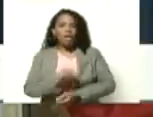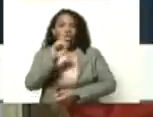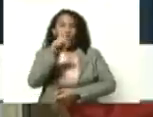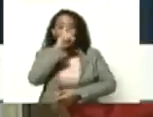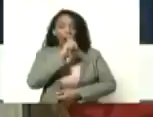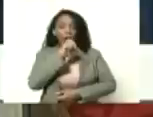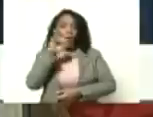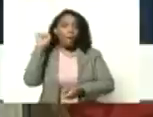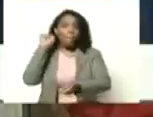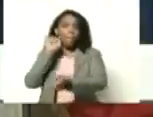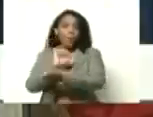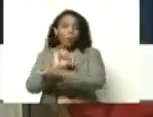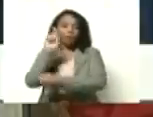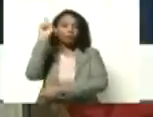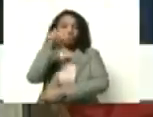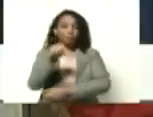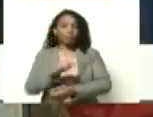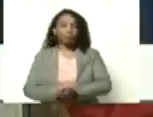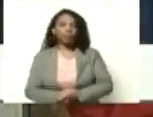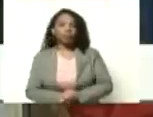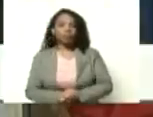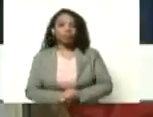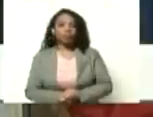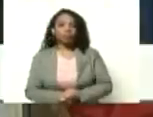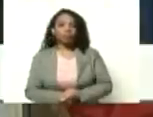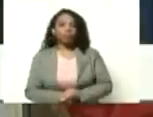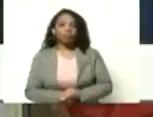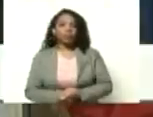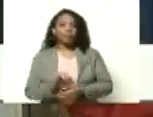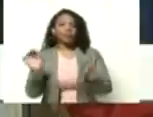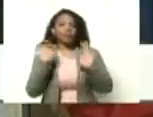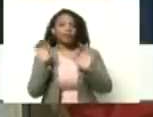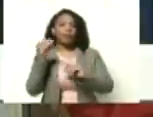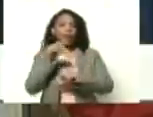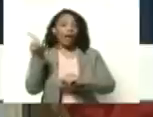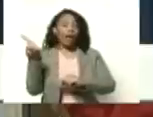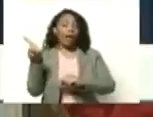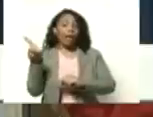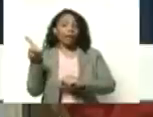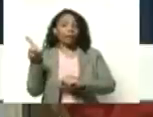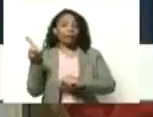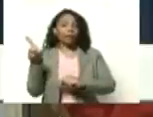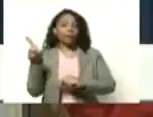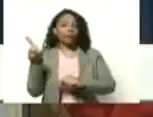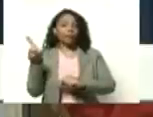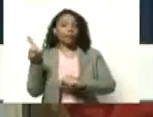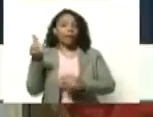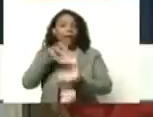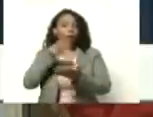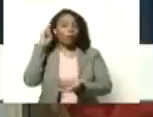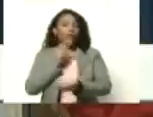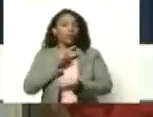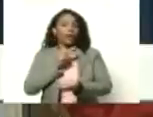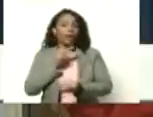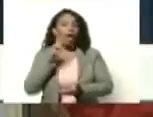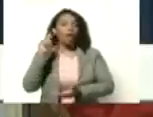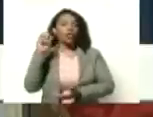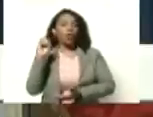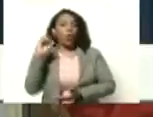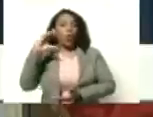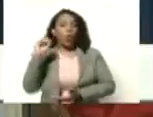de presidio también nada más y nada menos que en tocorón entre el 2010 y